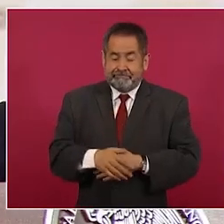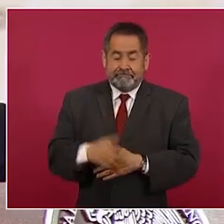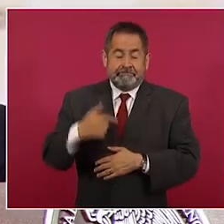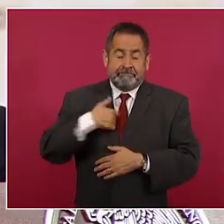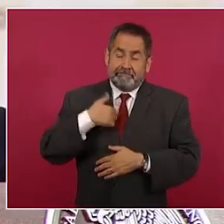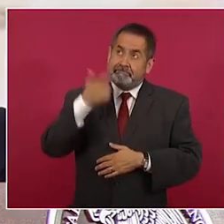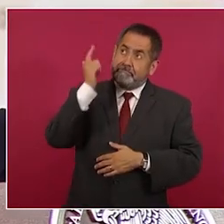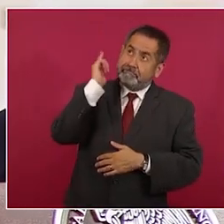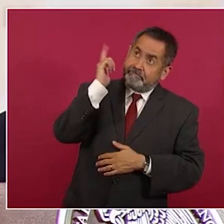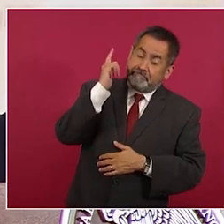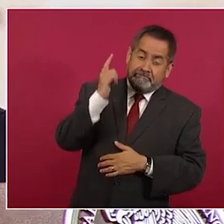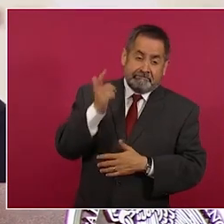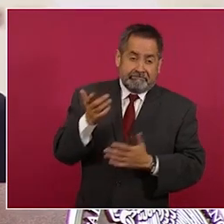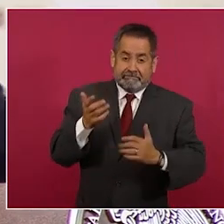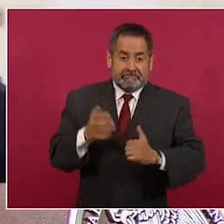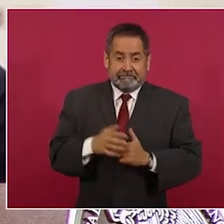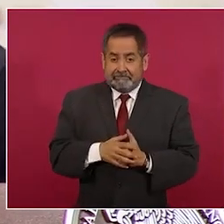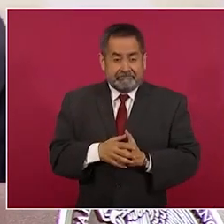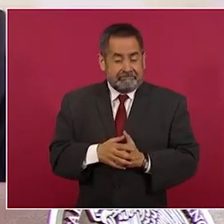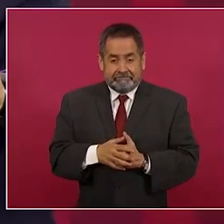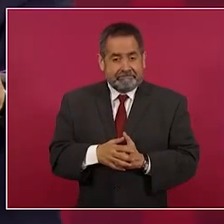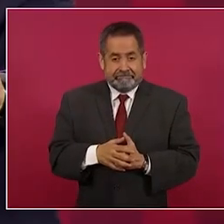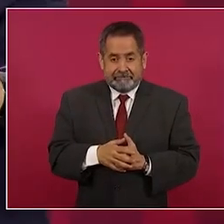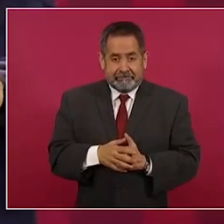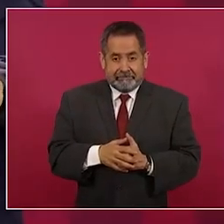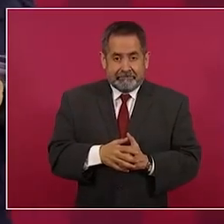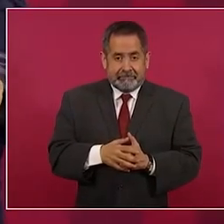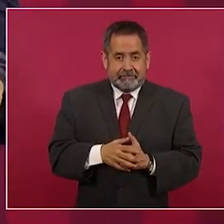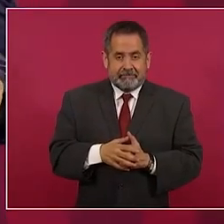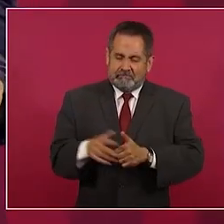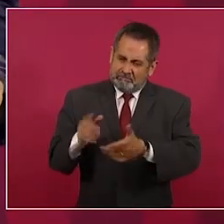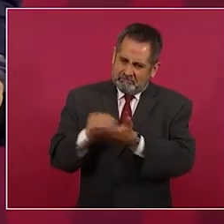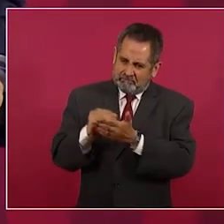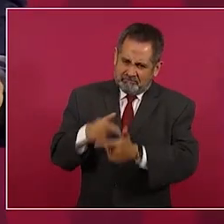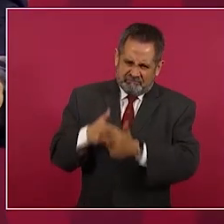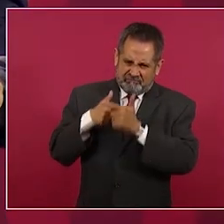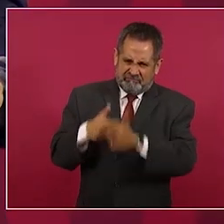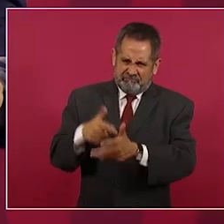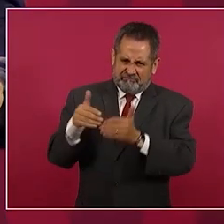espero de que se mantenga